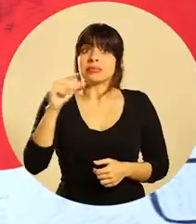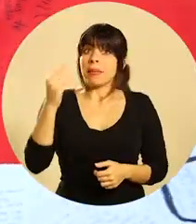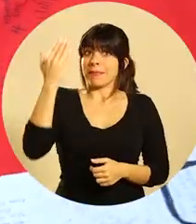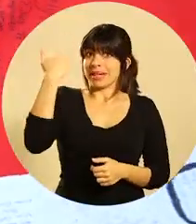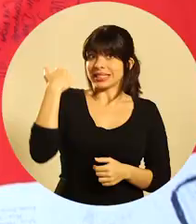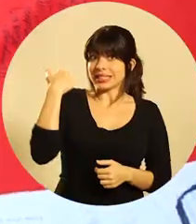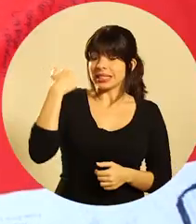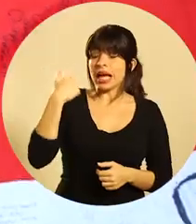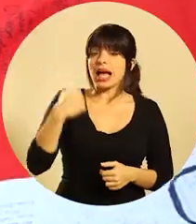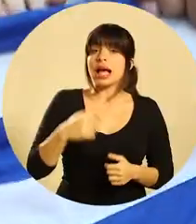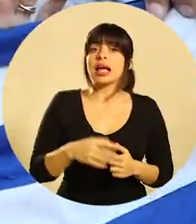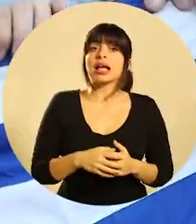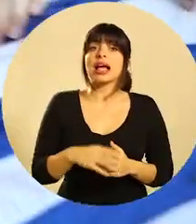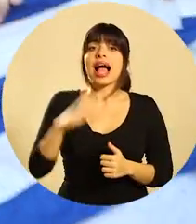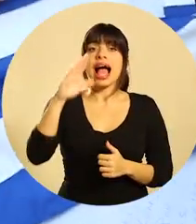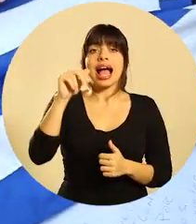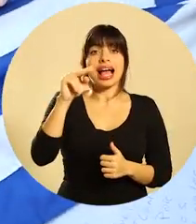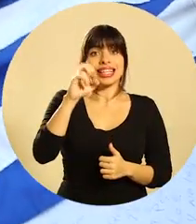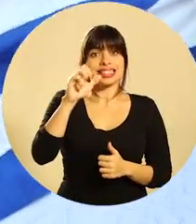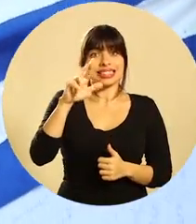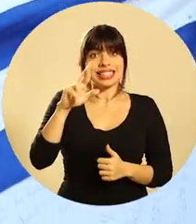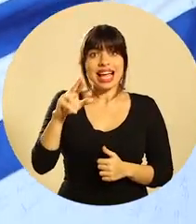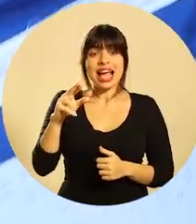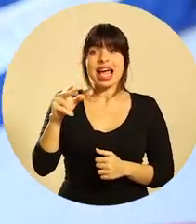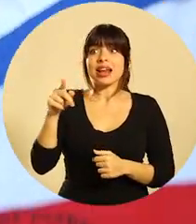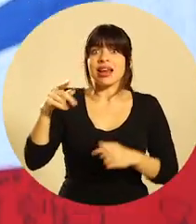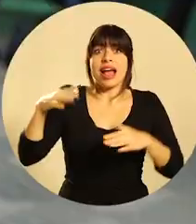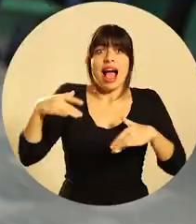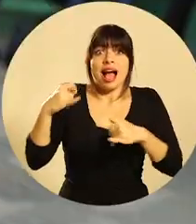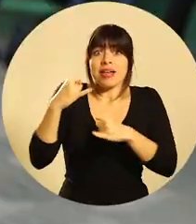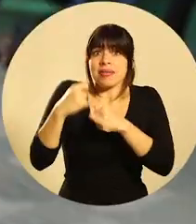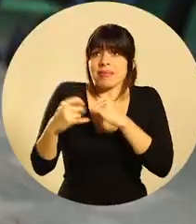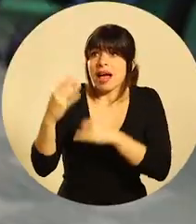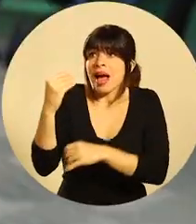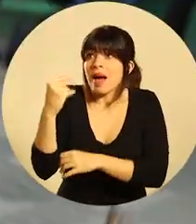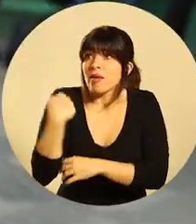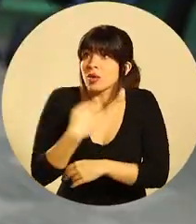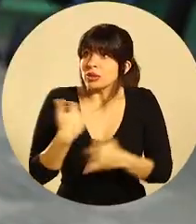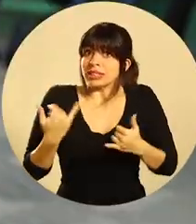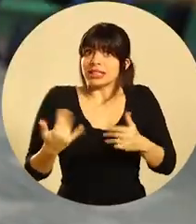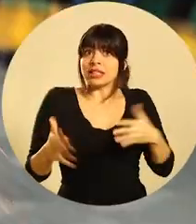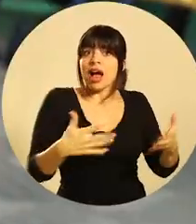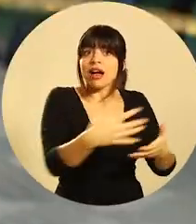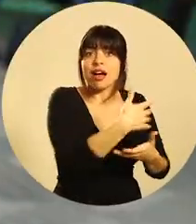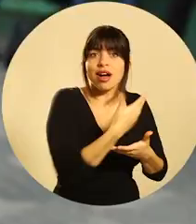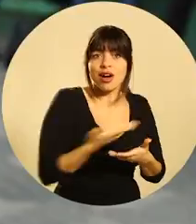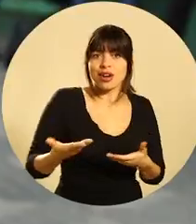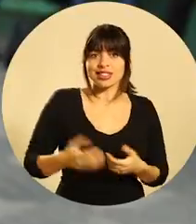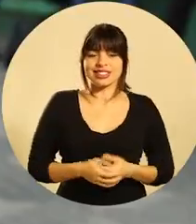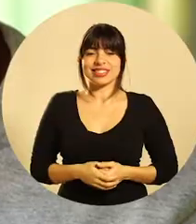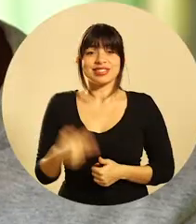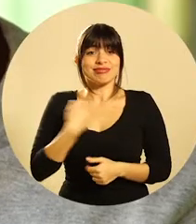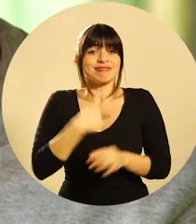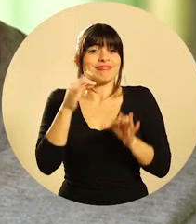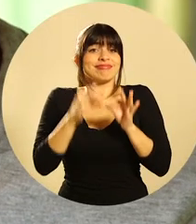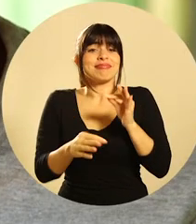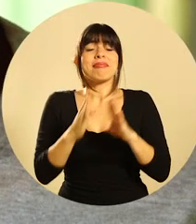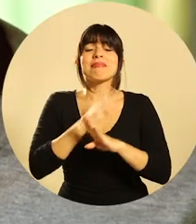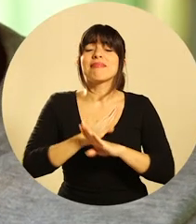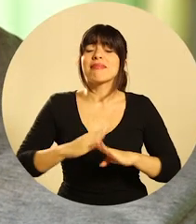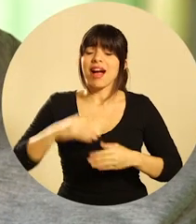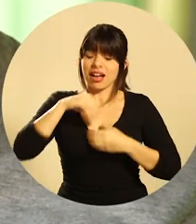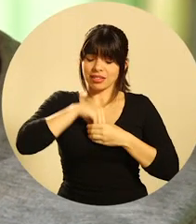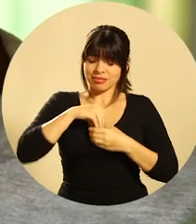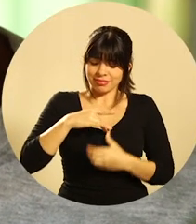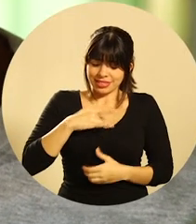la semana pasada, el canciller todavía no estaba terminando él de hablar y ya nosotros estábamos recogiendo. Yo simplemente tengo